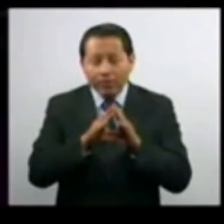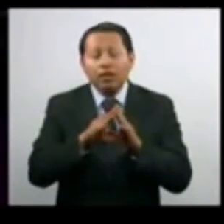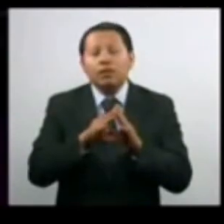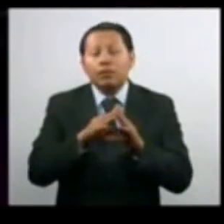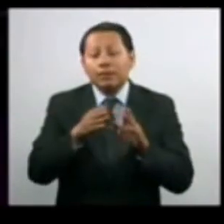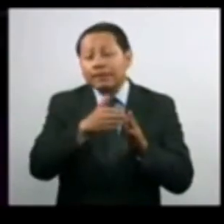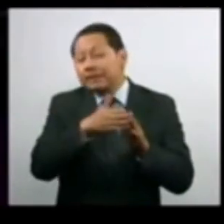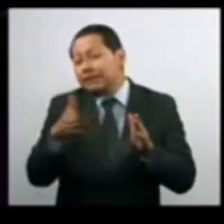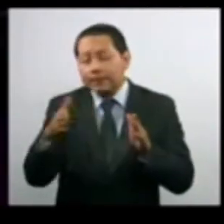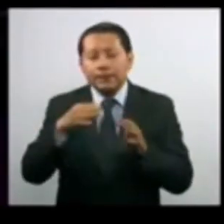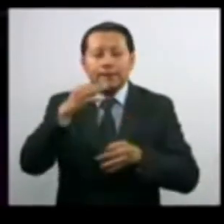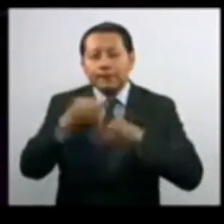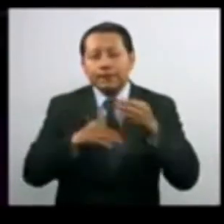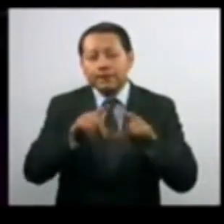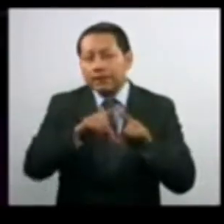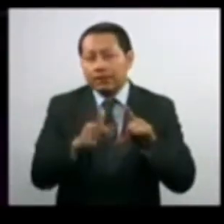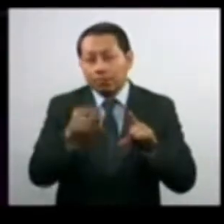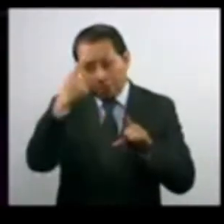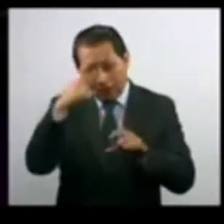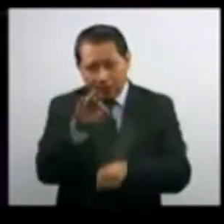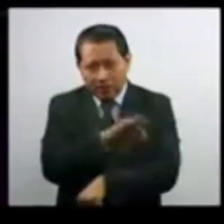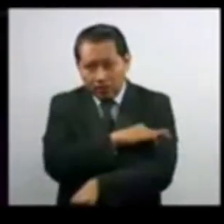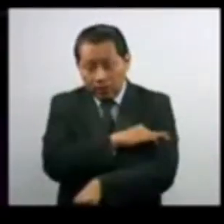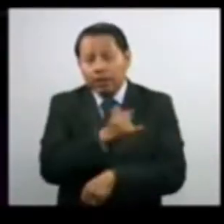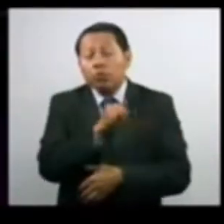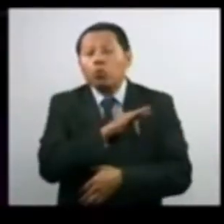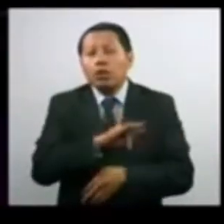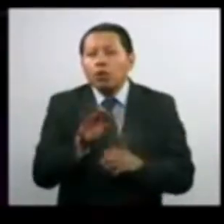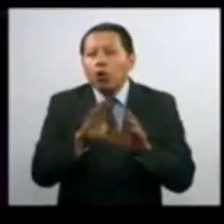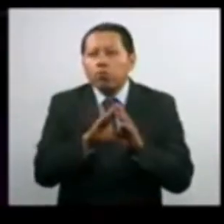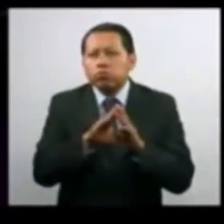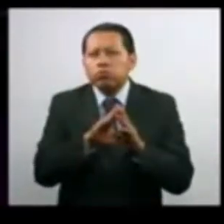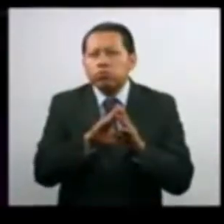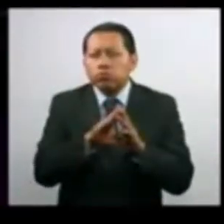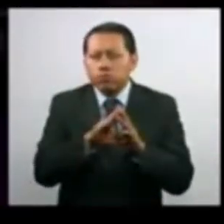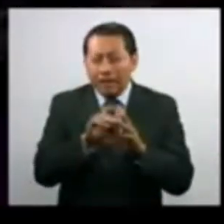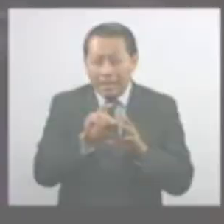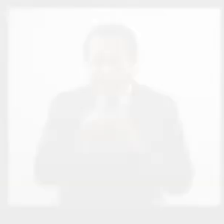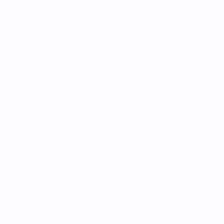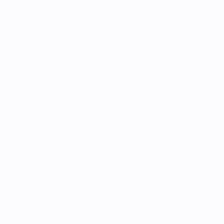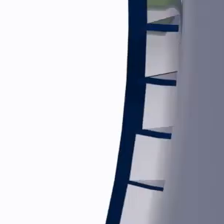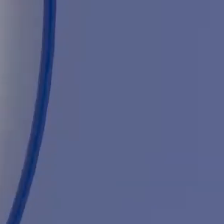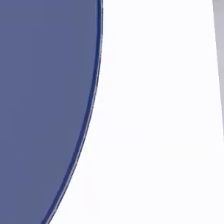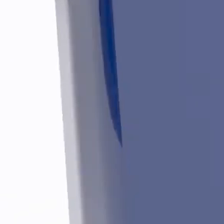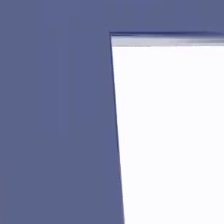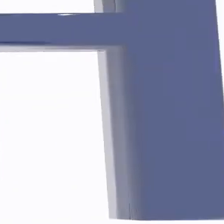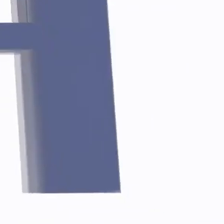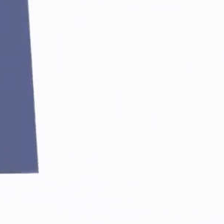vacunación, y si es preciso denunciar, denunciaremos.